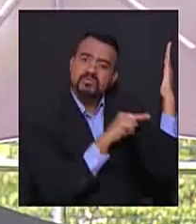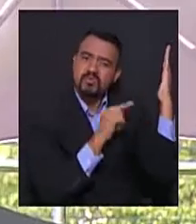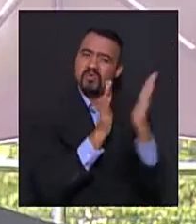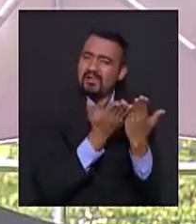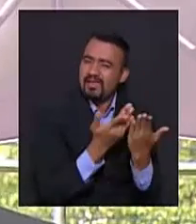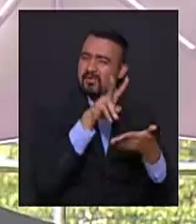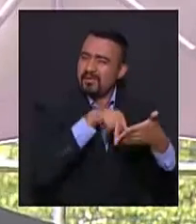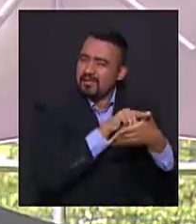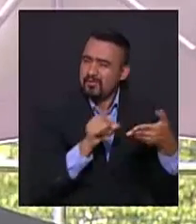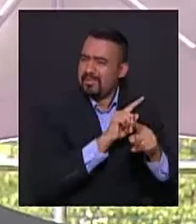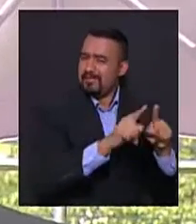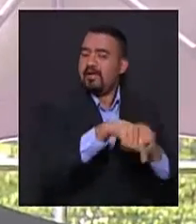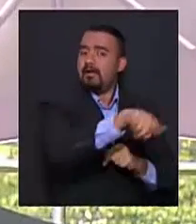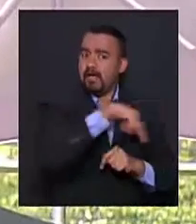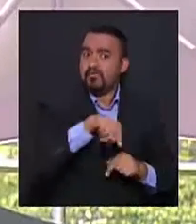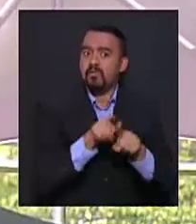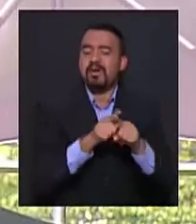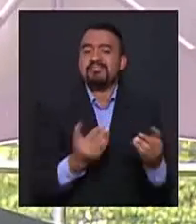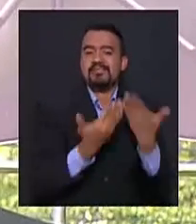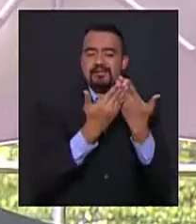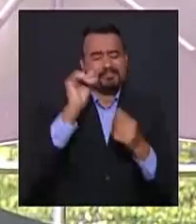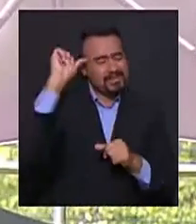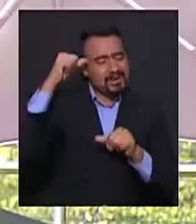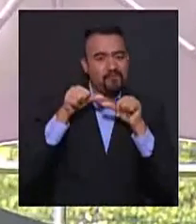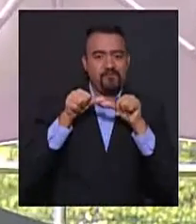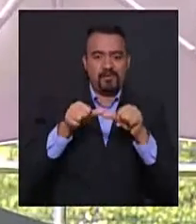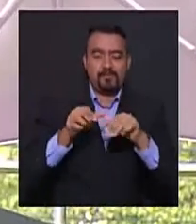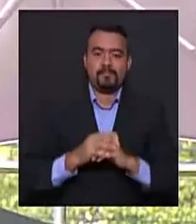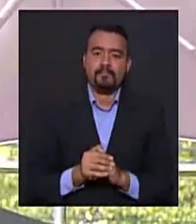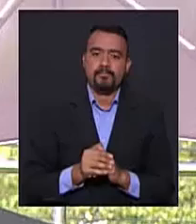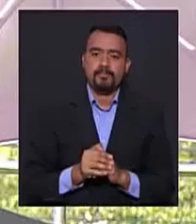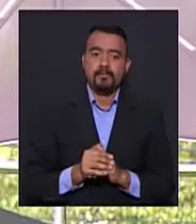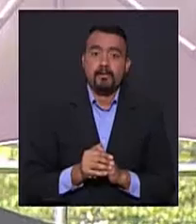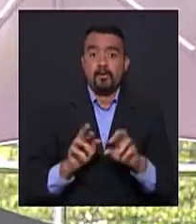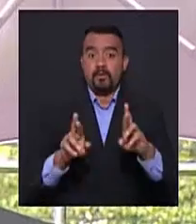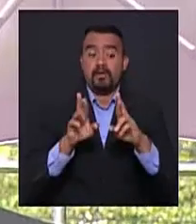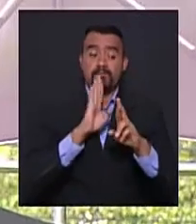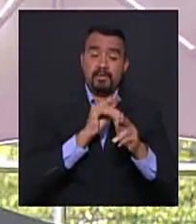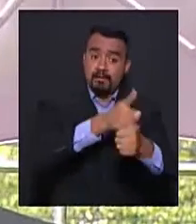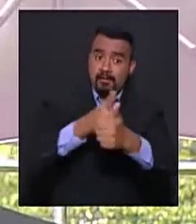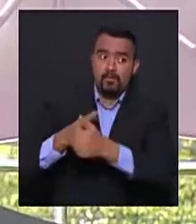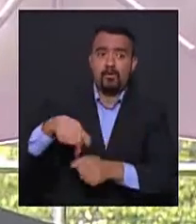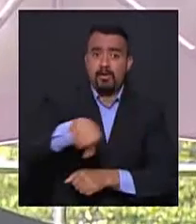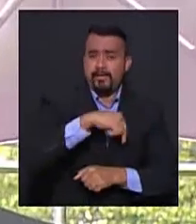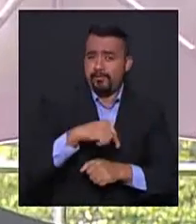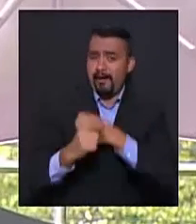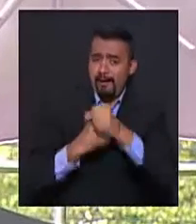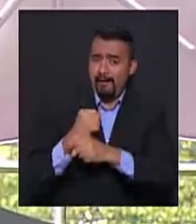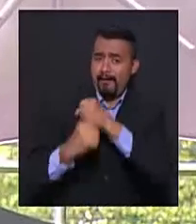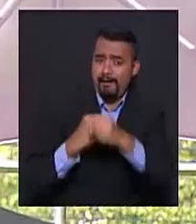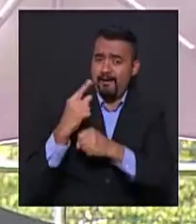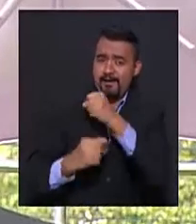historia. Reconocemos ese trabajo y queremos lograr que lo que ellos llevan años